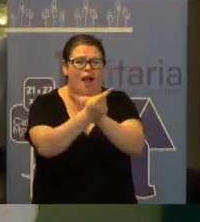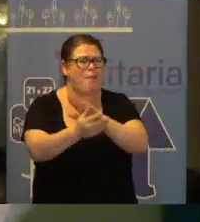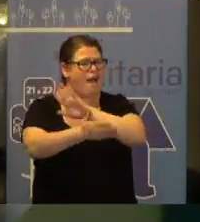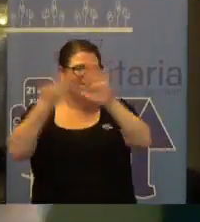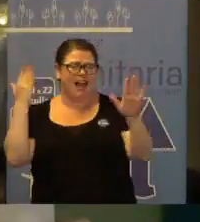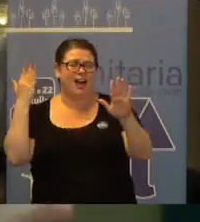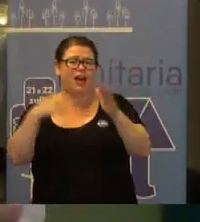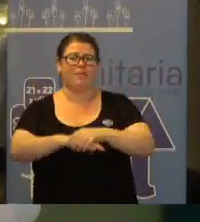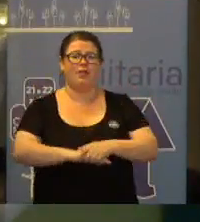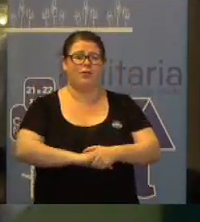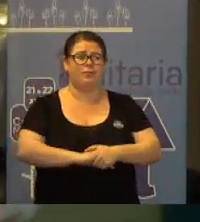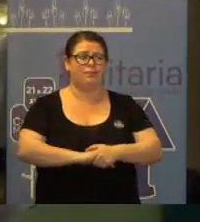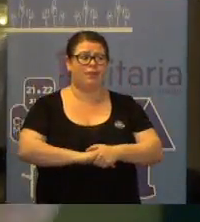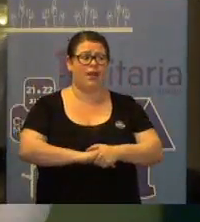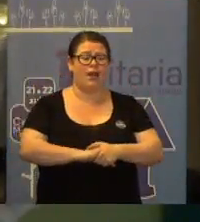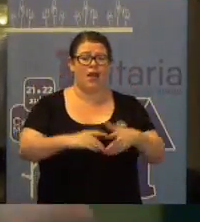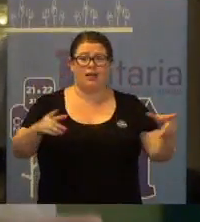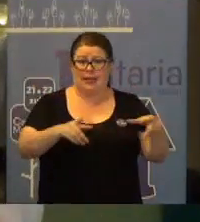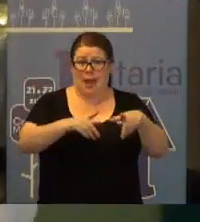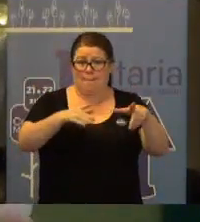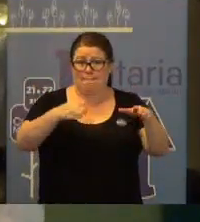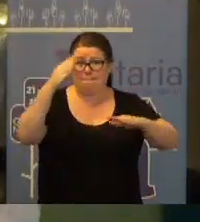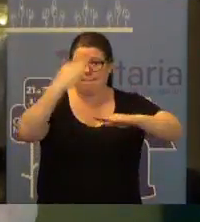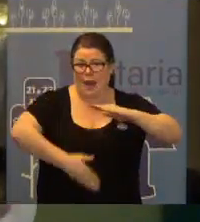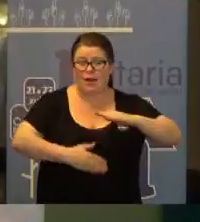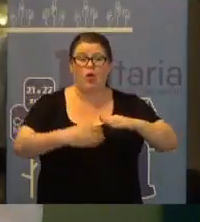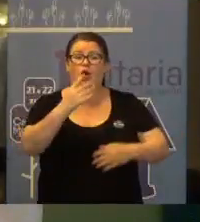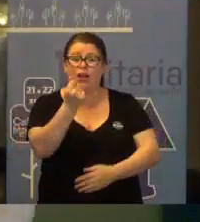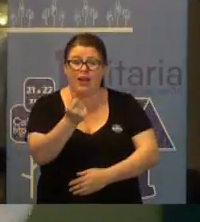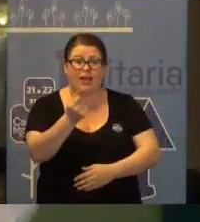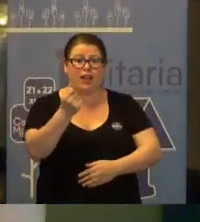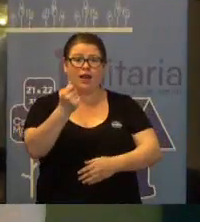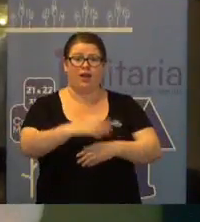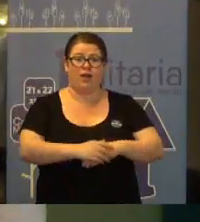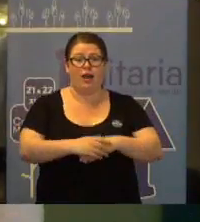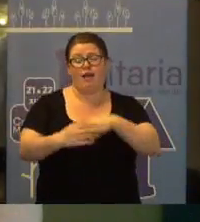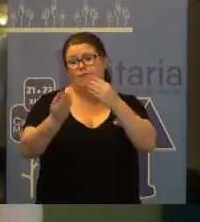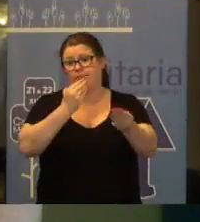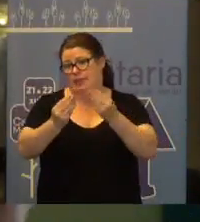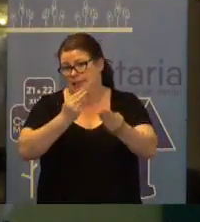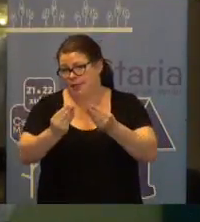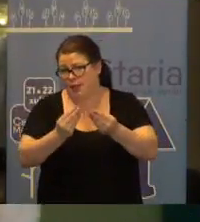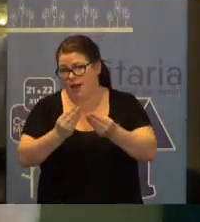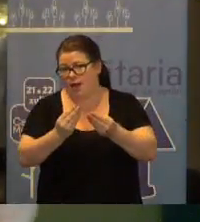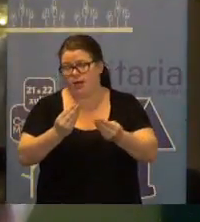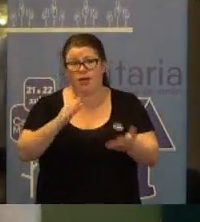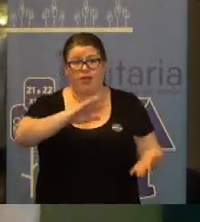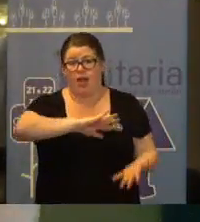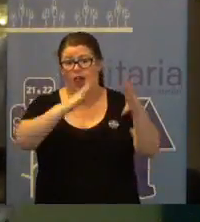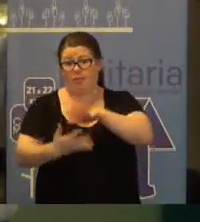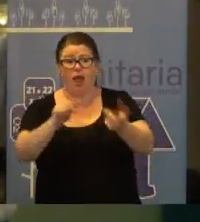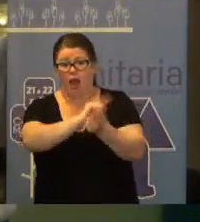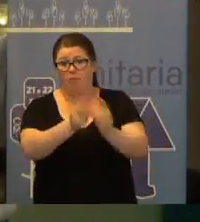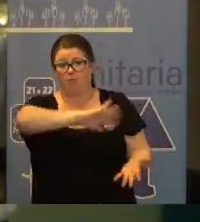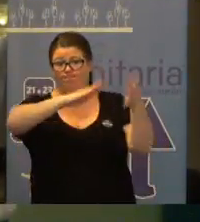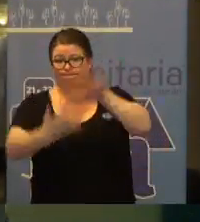outra. Este marco líquido obriga as organizacións a ter a flexibilidade de adaptarse ao cambio.